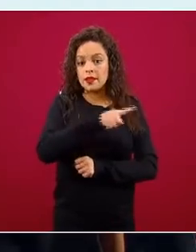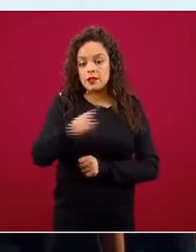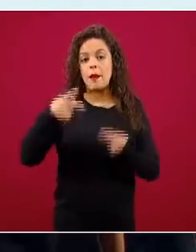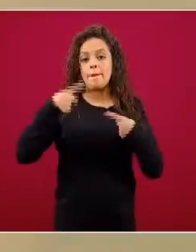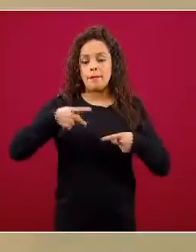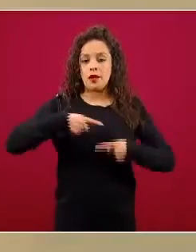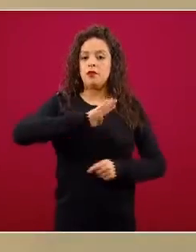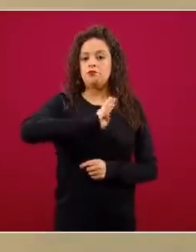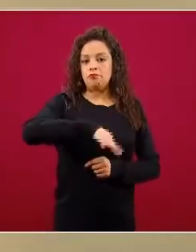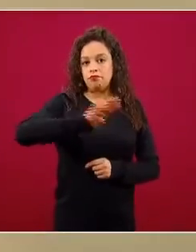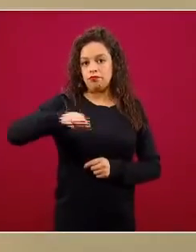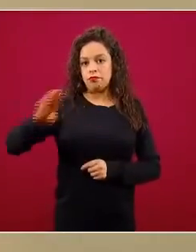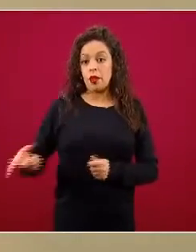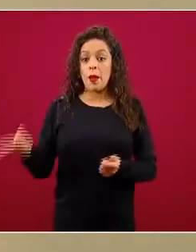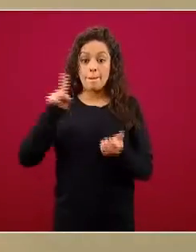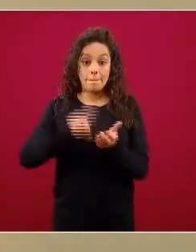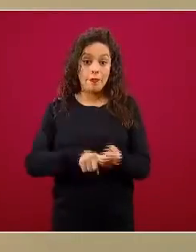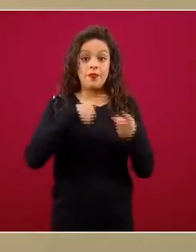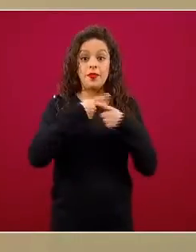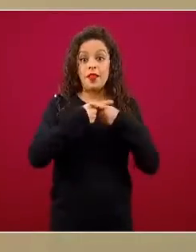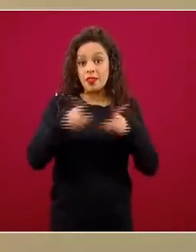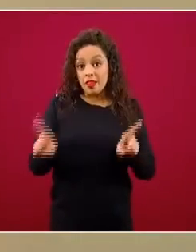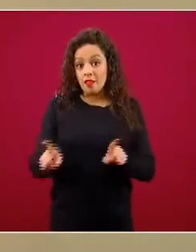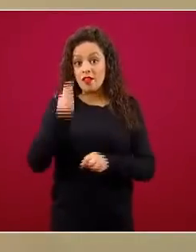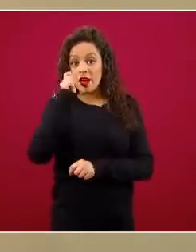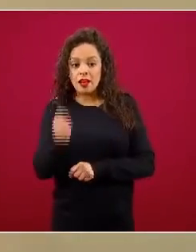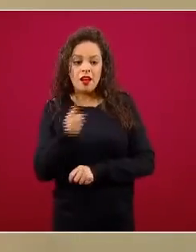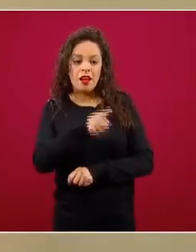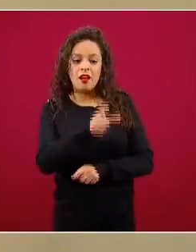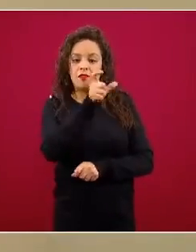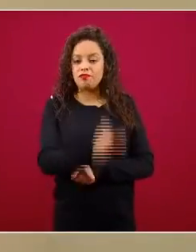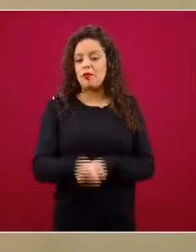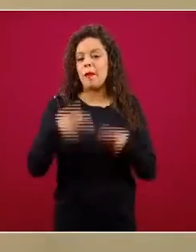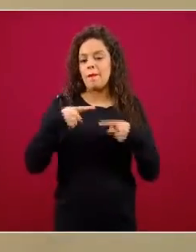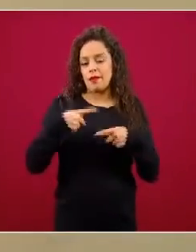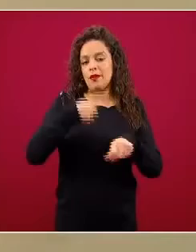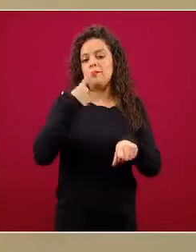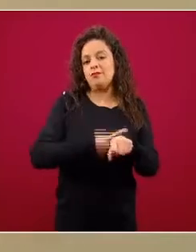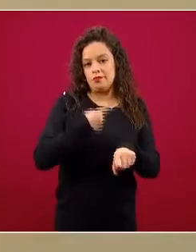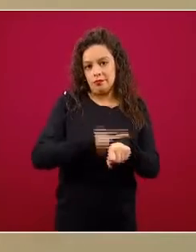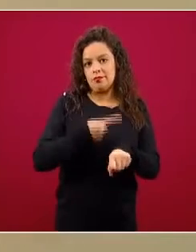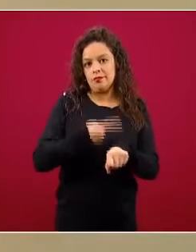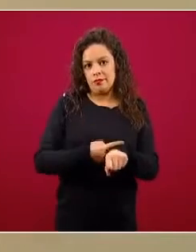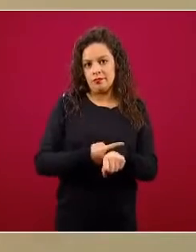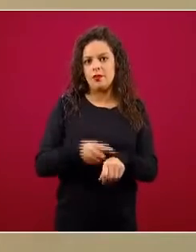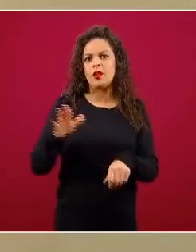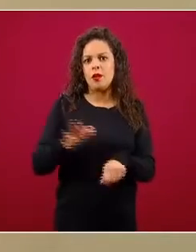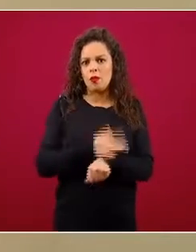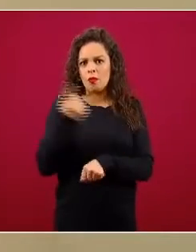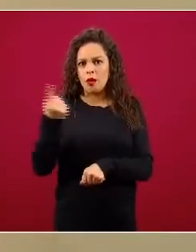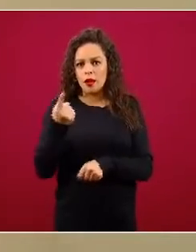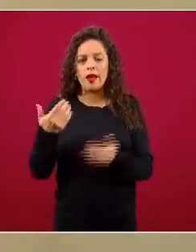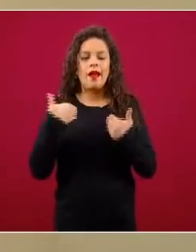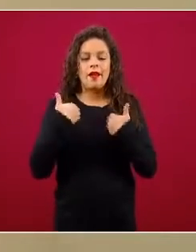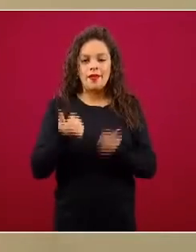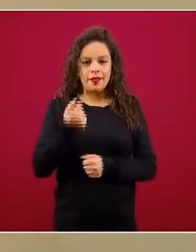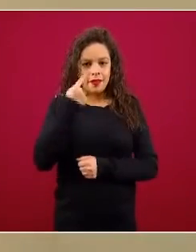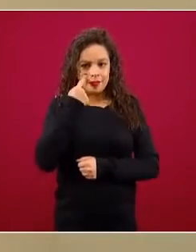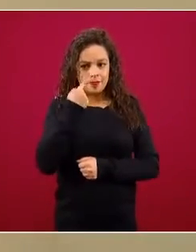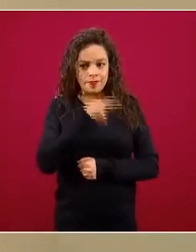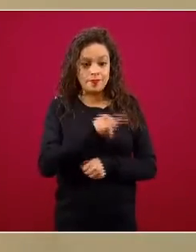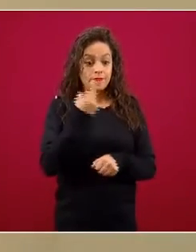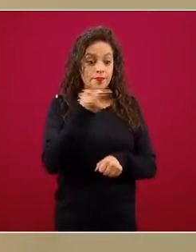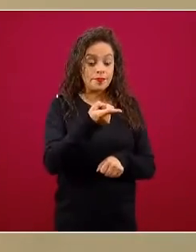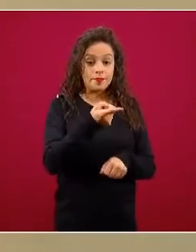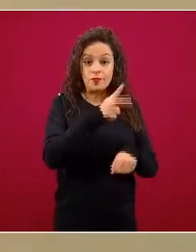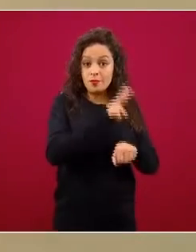diferente a la de enfermedad, por una razón muy obvia. La enfermedad necesita una vigilancia en tiempo real